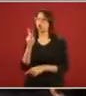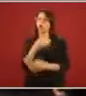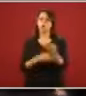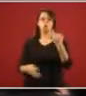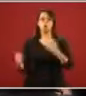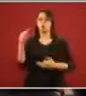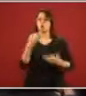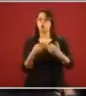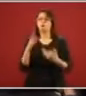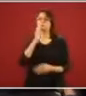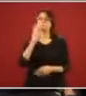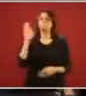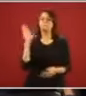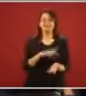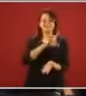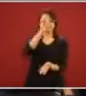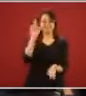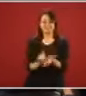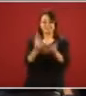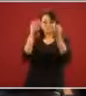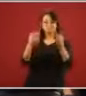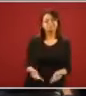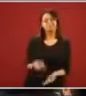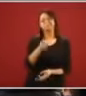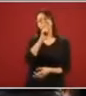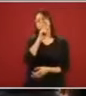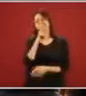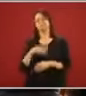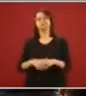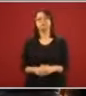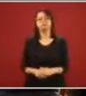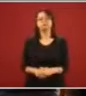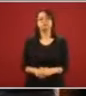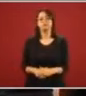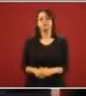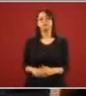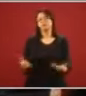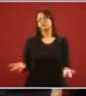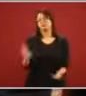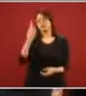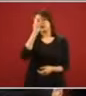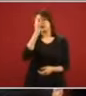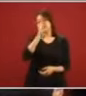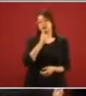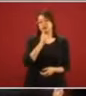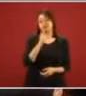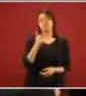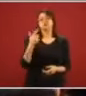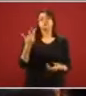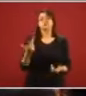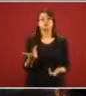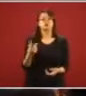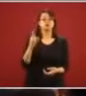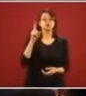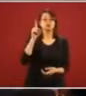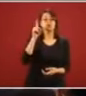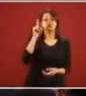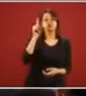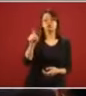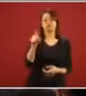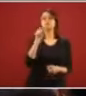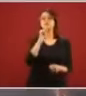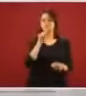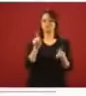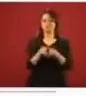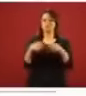todas salieron que no daban litros de litro. Y en Hermosillo, Sonora, encontramos otro rastrillo, ya